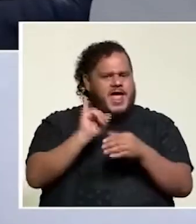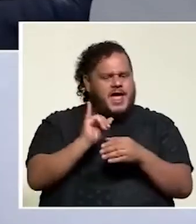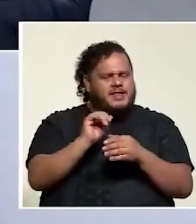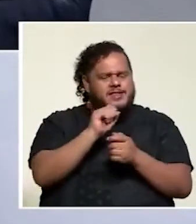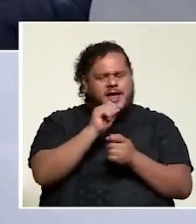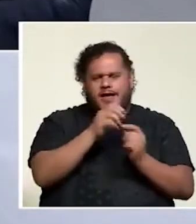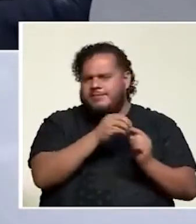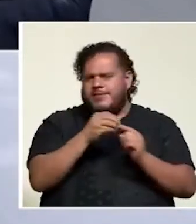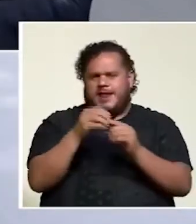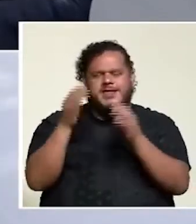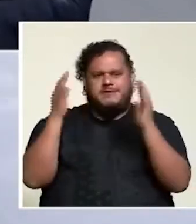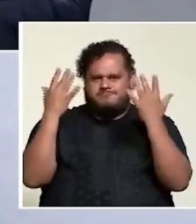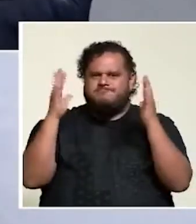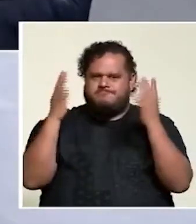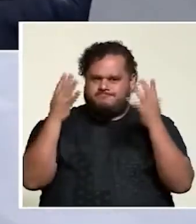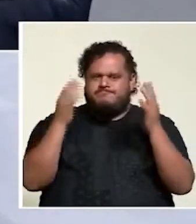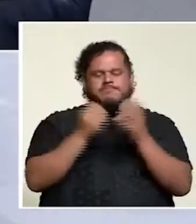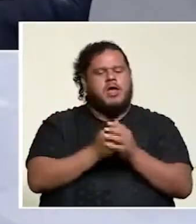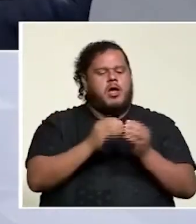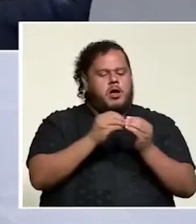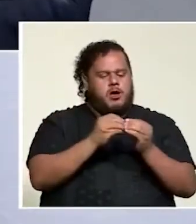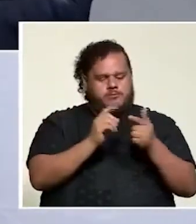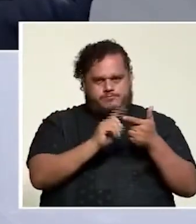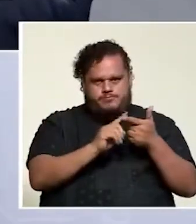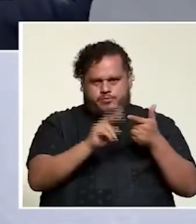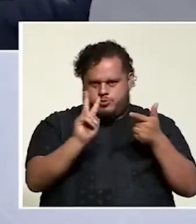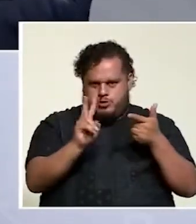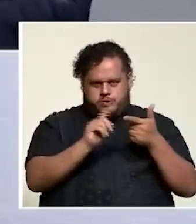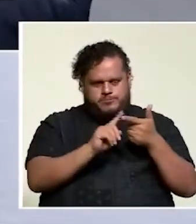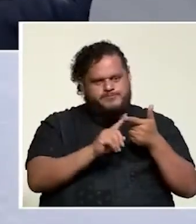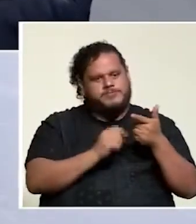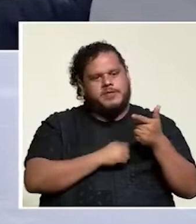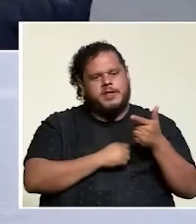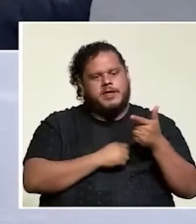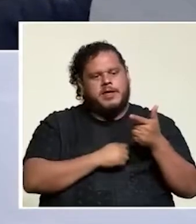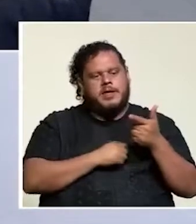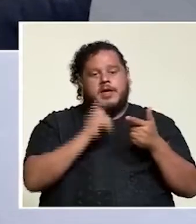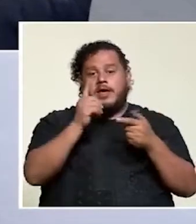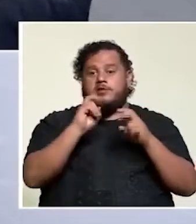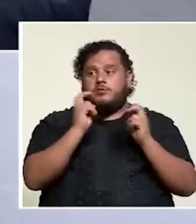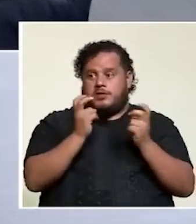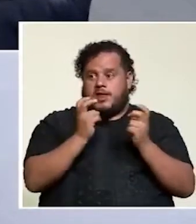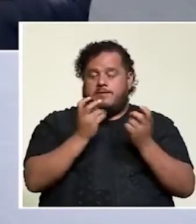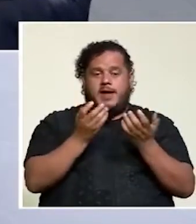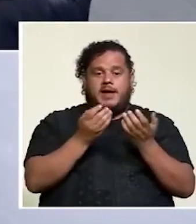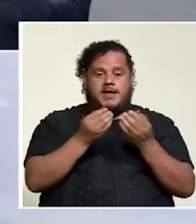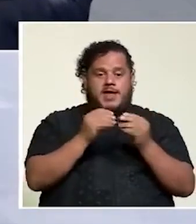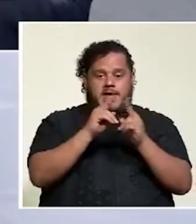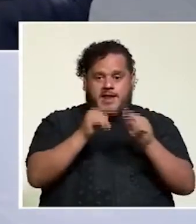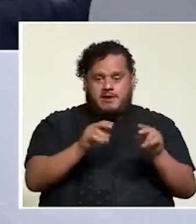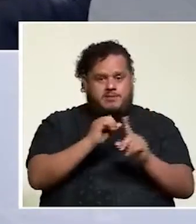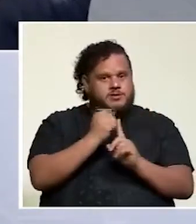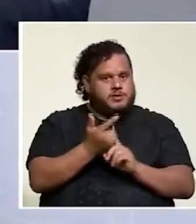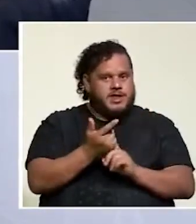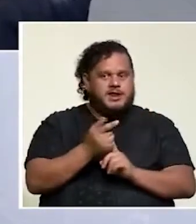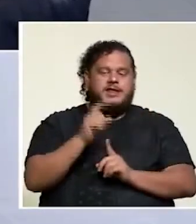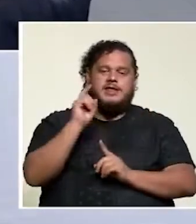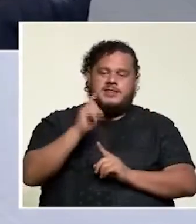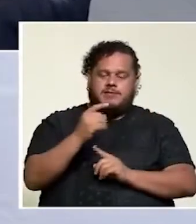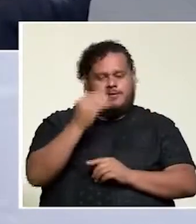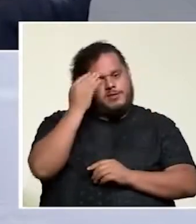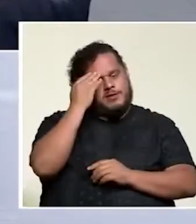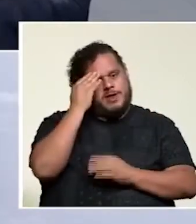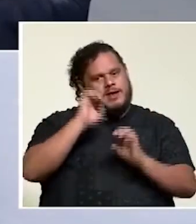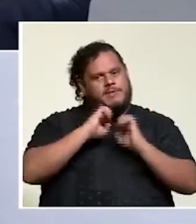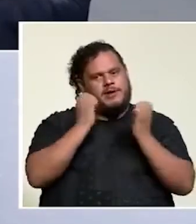mí me parece que es aplaudible. Número 1. Número 2, me parece que es un tema desde el advenimiento de las redes sociales. Hay que tener en cuenta para